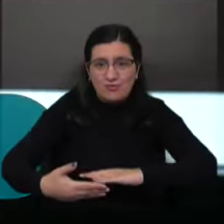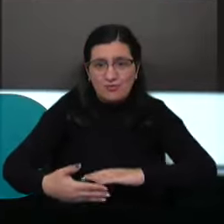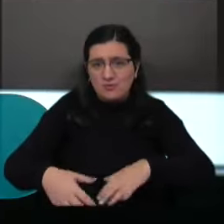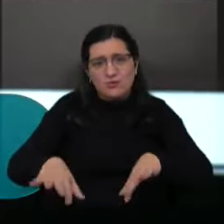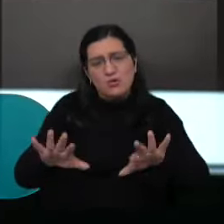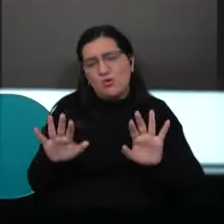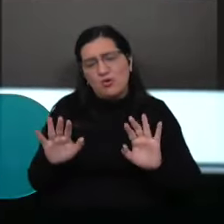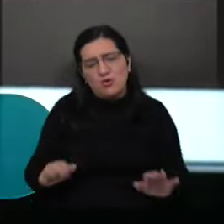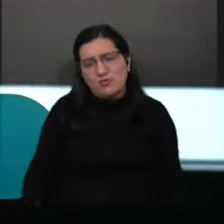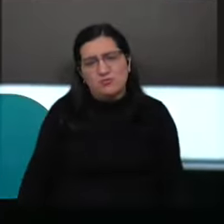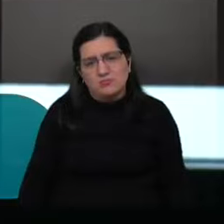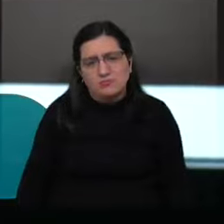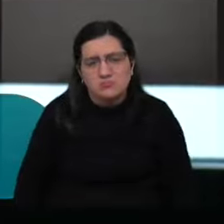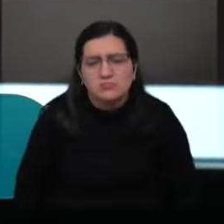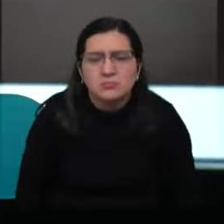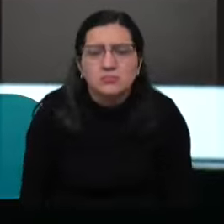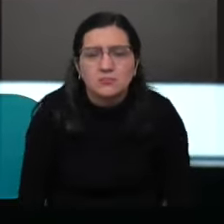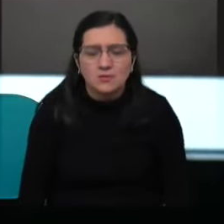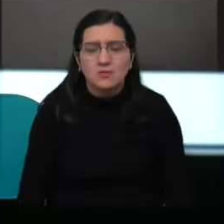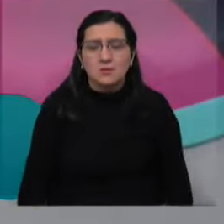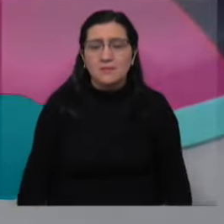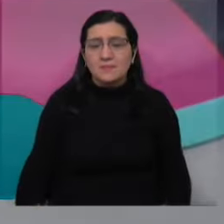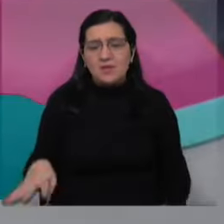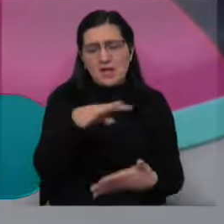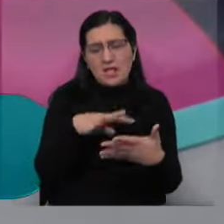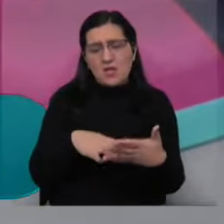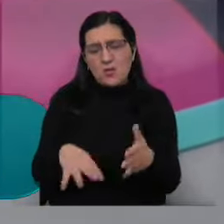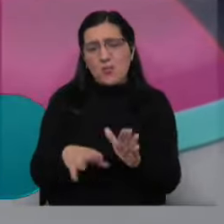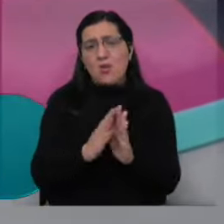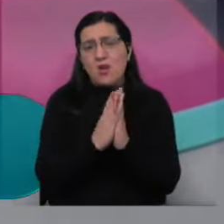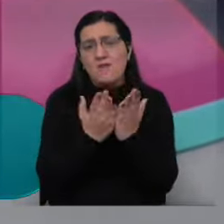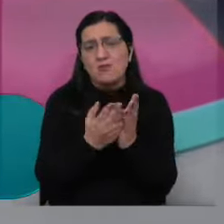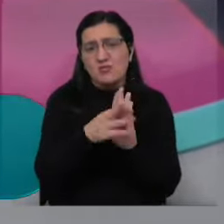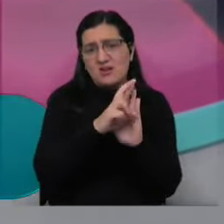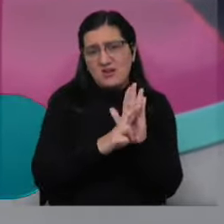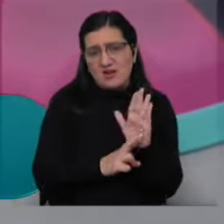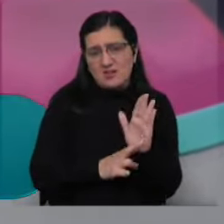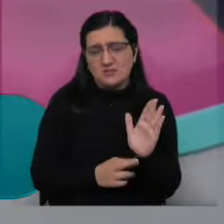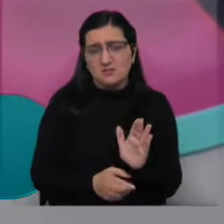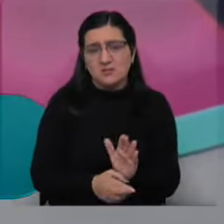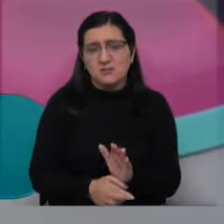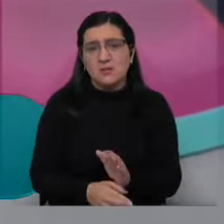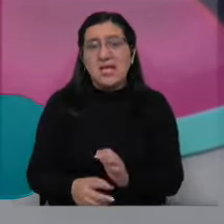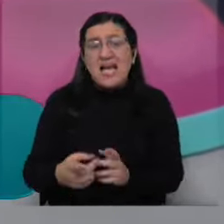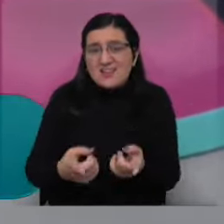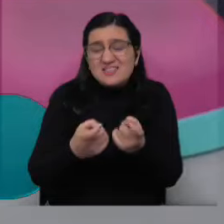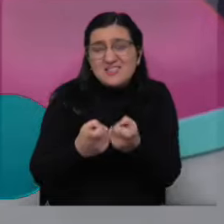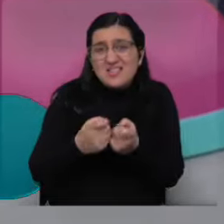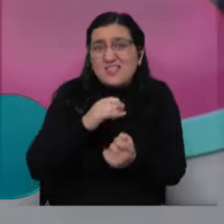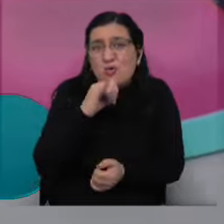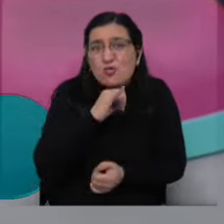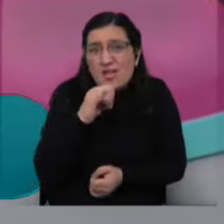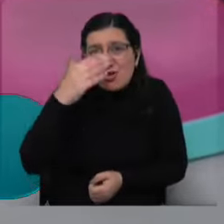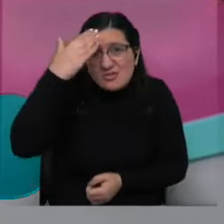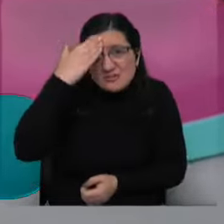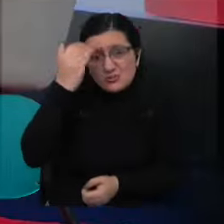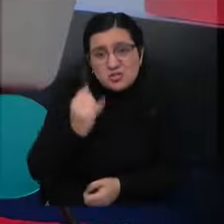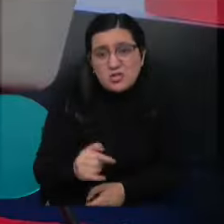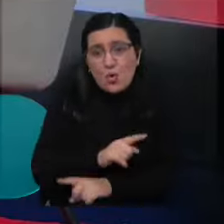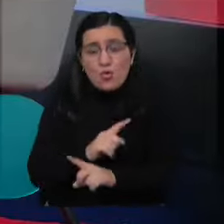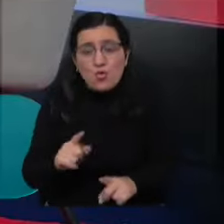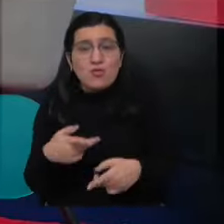táctica yo que sé pero como una necesidad de las mujeres de demostrar lo que sabemos o no de fútbol al conocimiento de una cosa que le